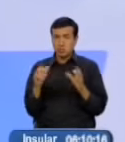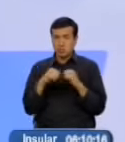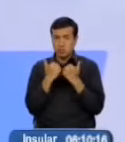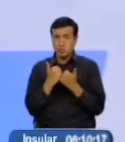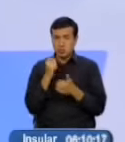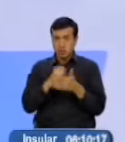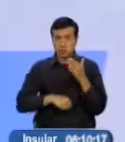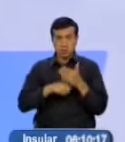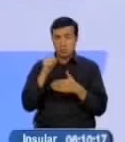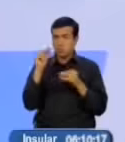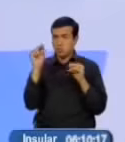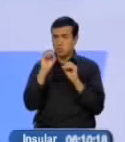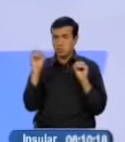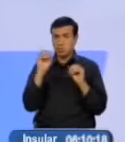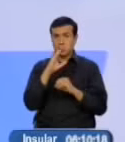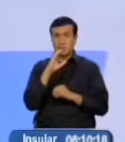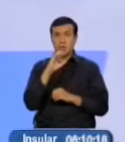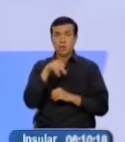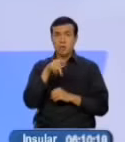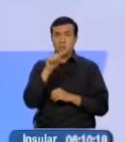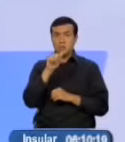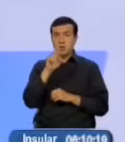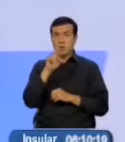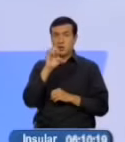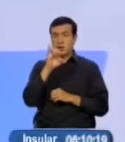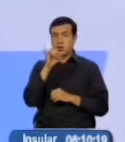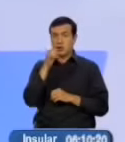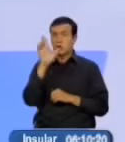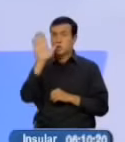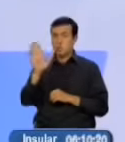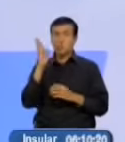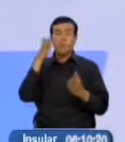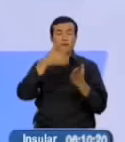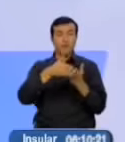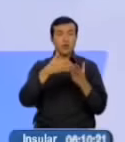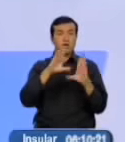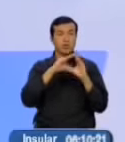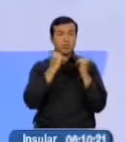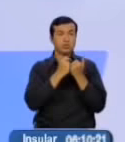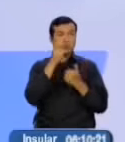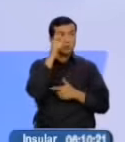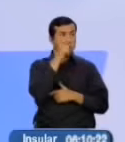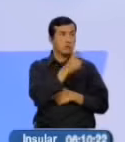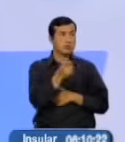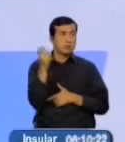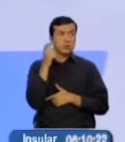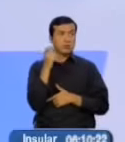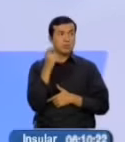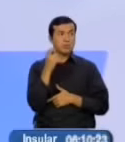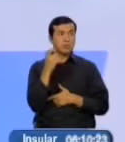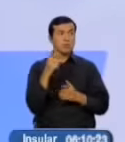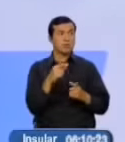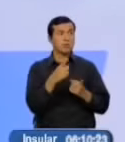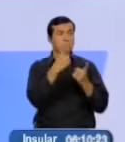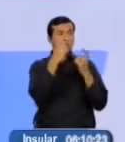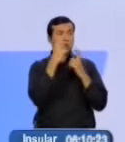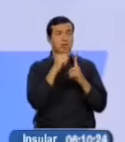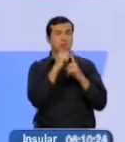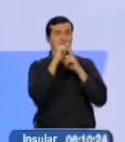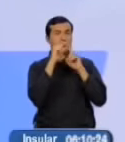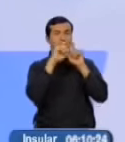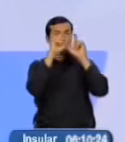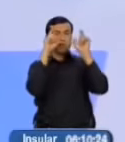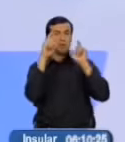Asamblea Nacional. El señor Carlos Pareja Iannuzelli fue a la Asamblea Nacional, se paró en la Comisión de Fiscalización, se ofendió con la pregunta sobre la